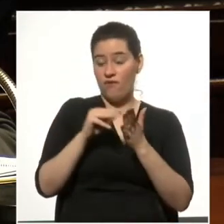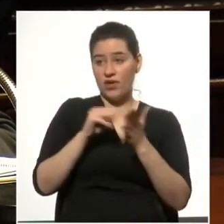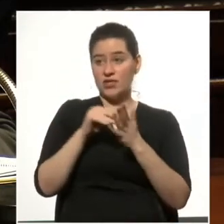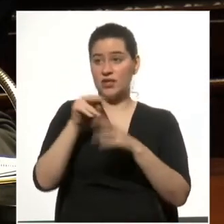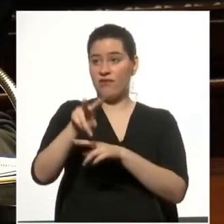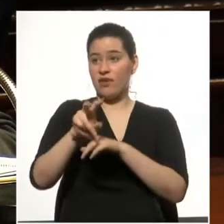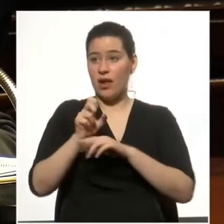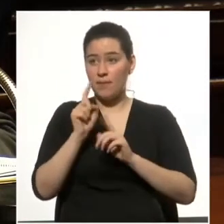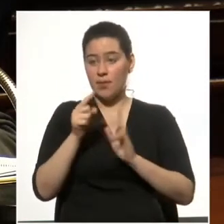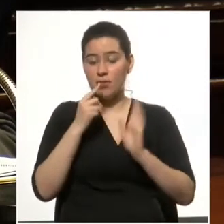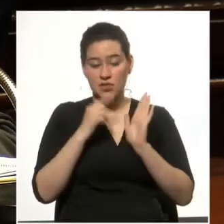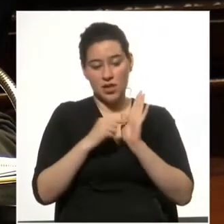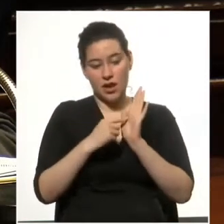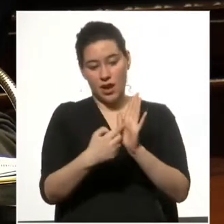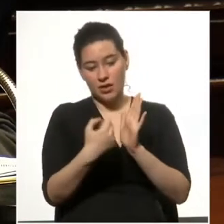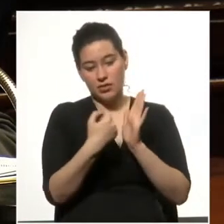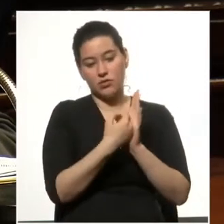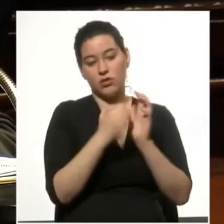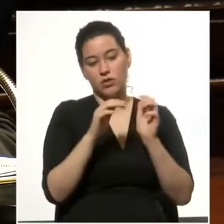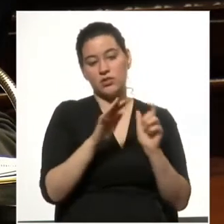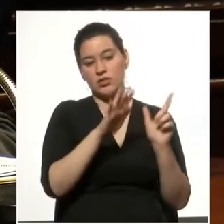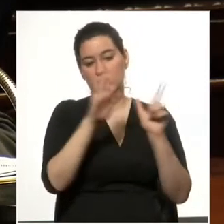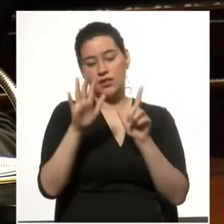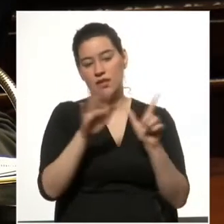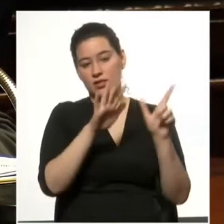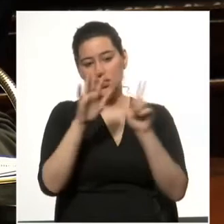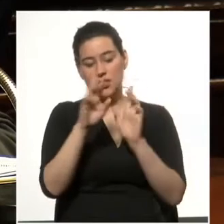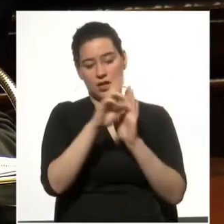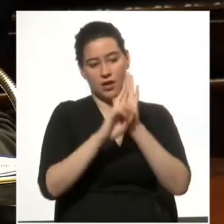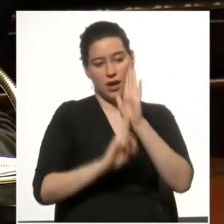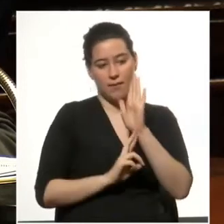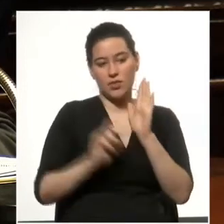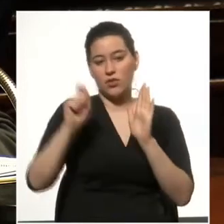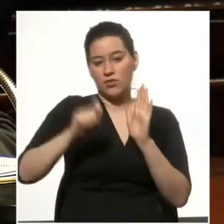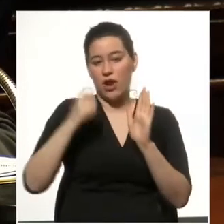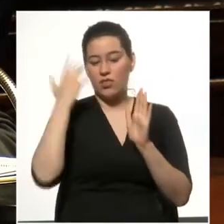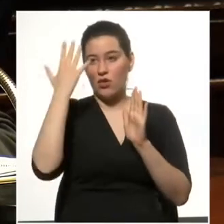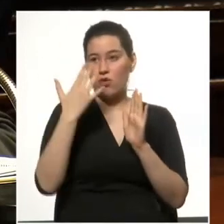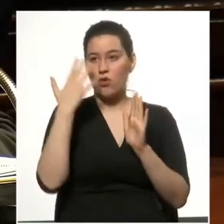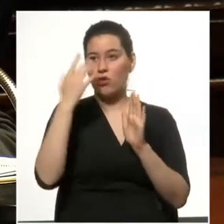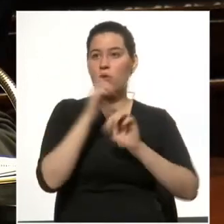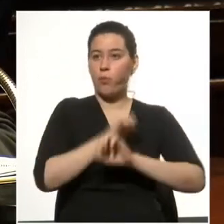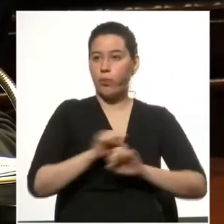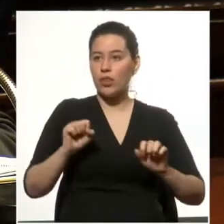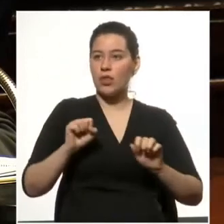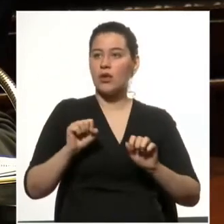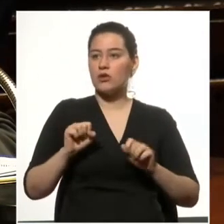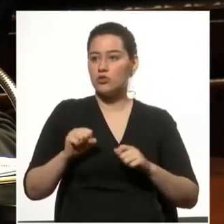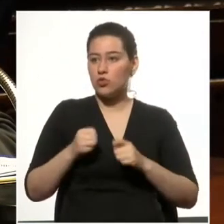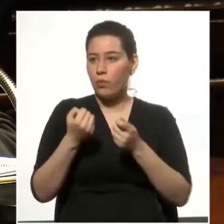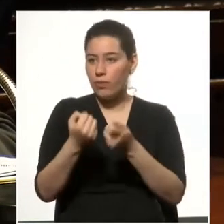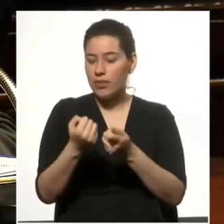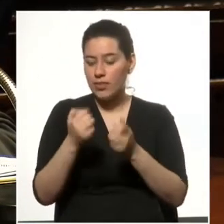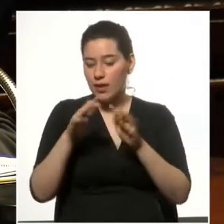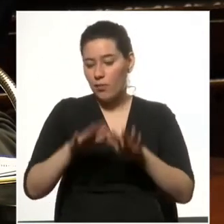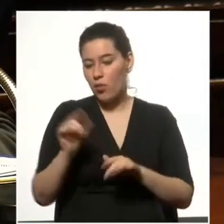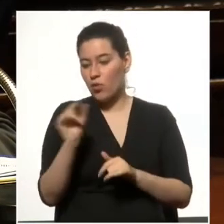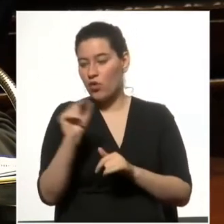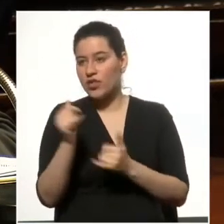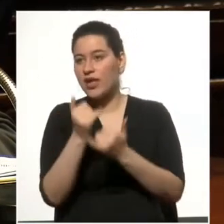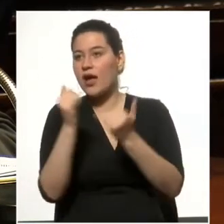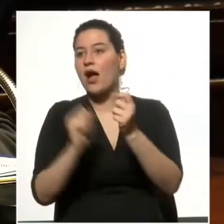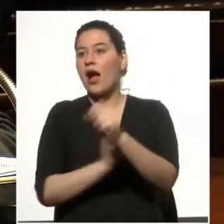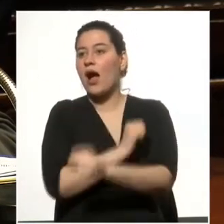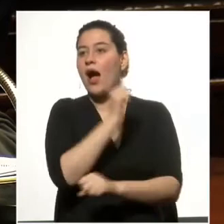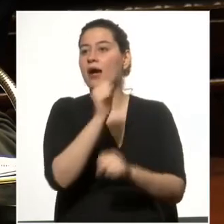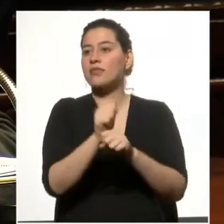con lo establecido por el artículo 77 del Reglamento del Tribunal de Honor, se suspenden las actuaciones de ese tribunal por unos días, hasta